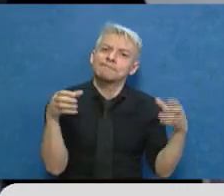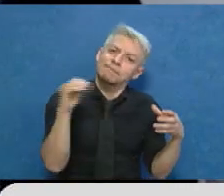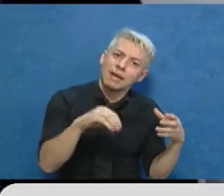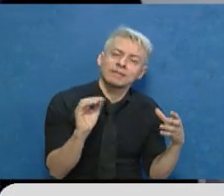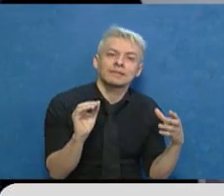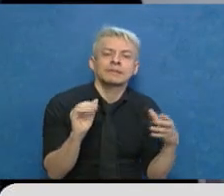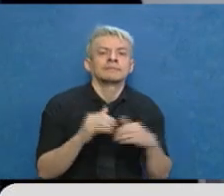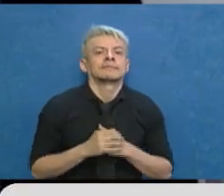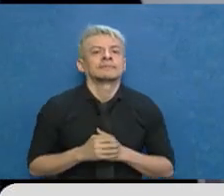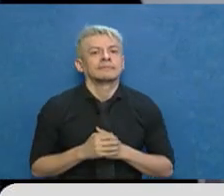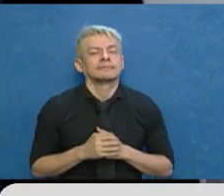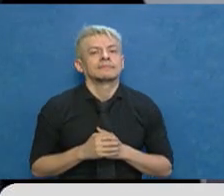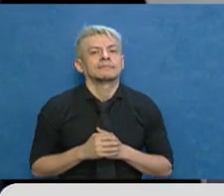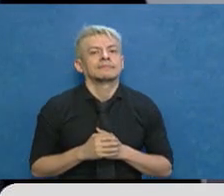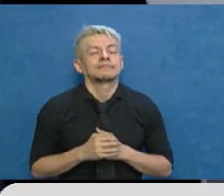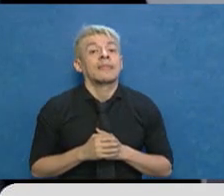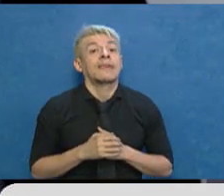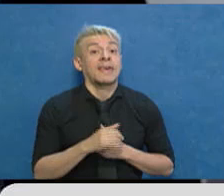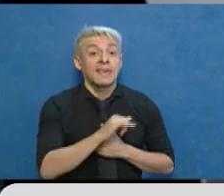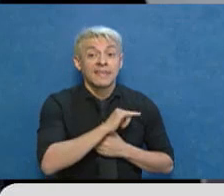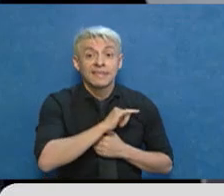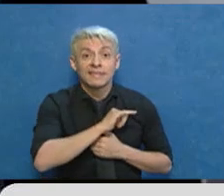y captar ya denuncias